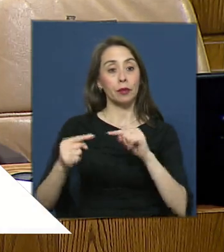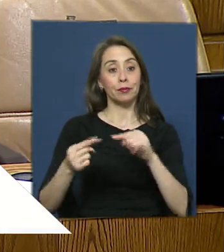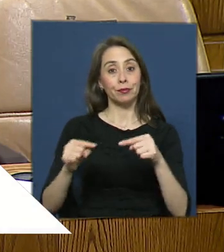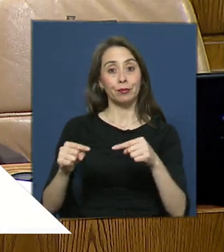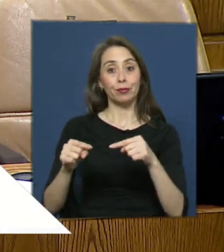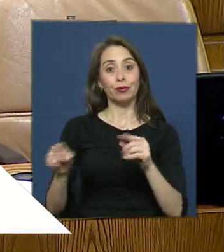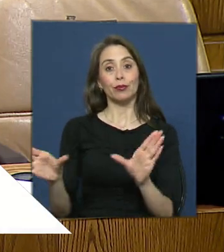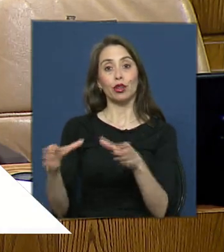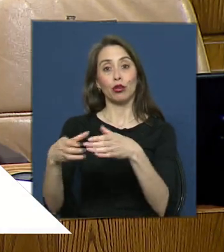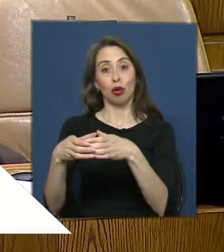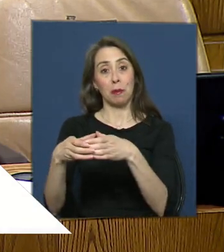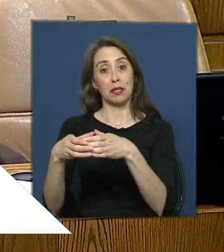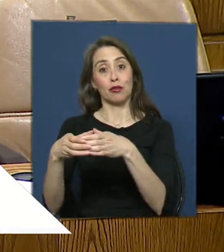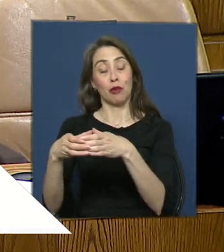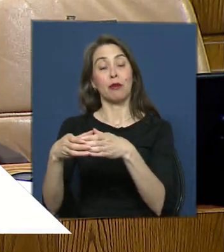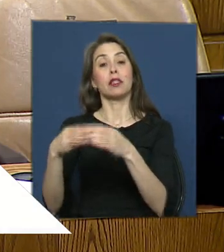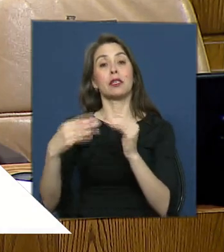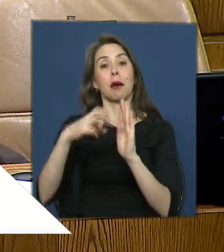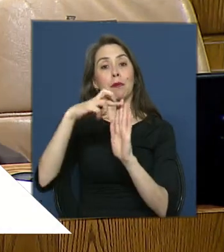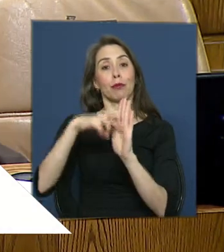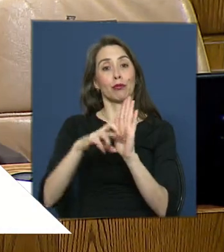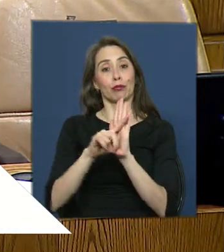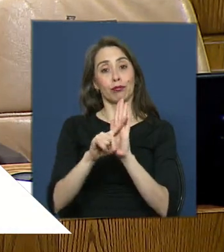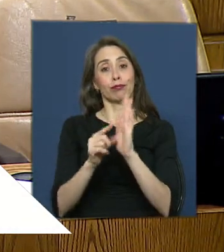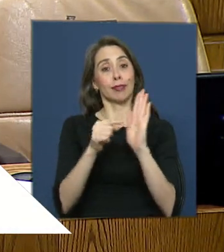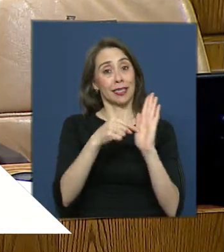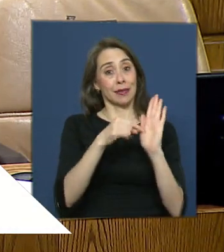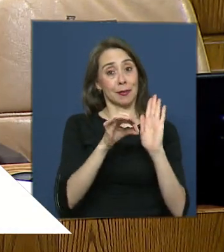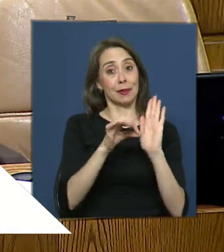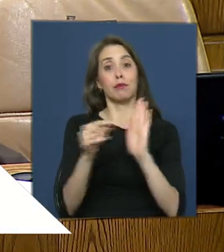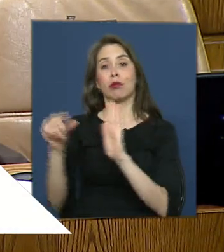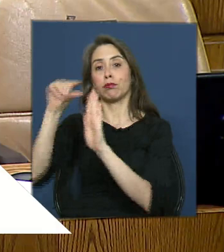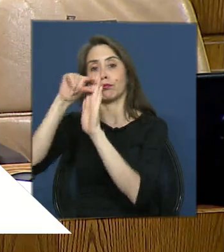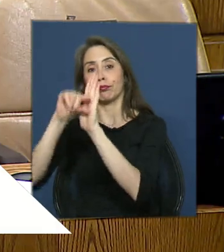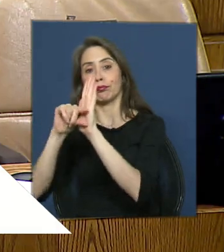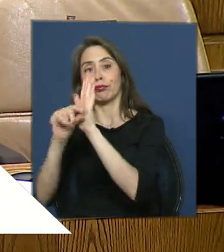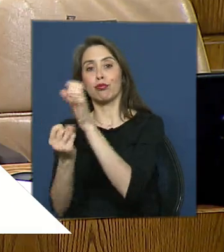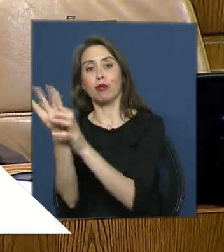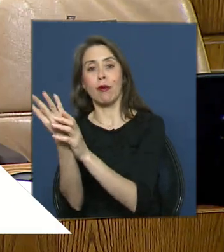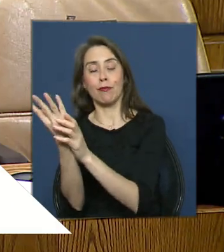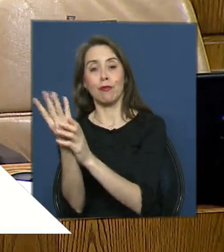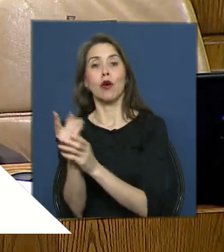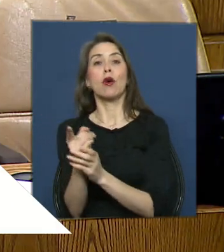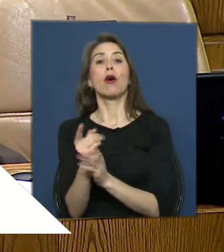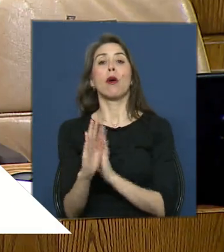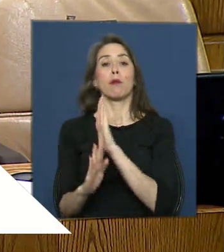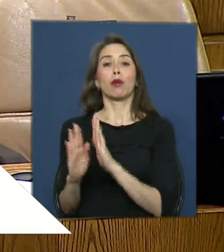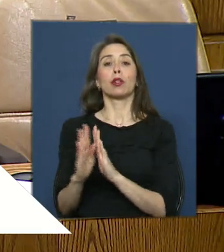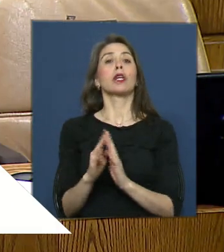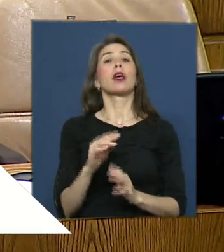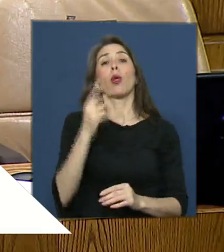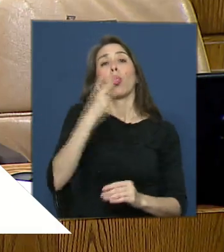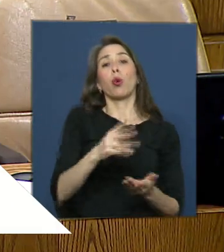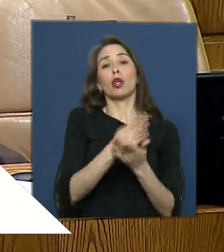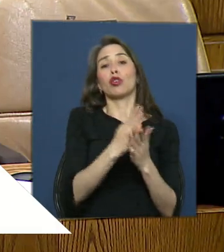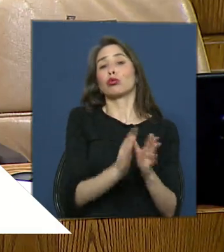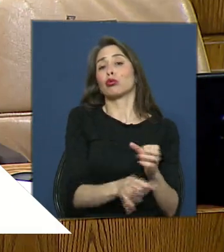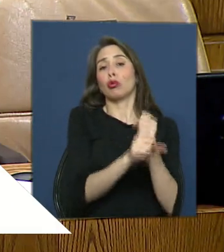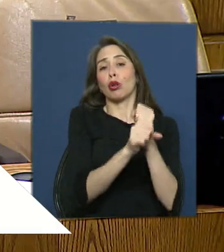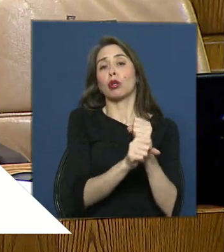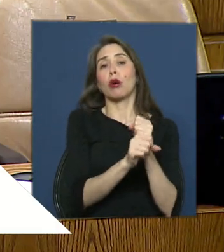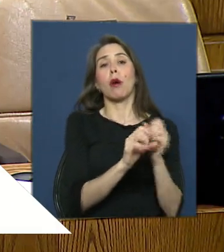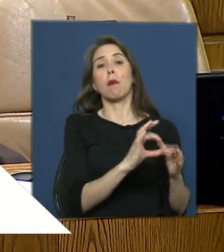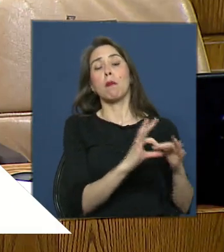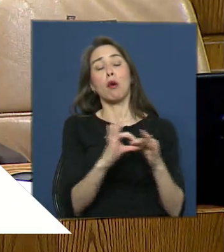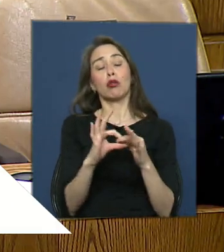comisión presentamos una indicación con el propósito de proteger a las familias, es decir, que aquellos sostenedores que por distintas razones